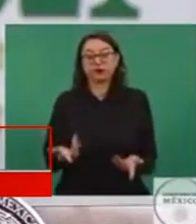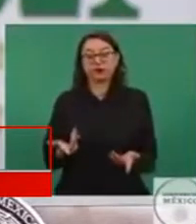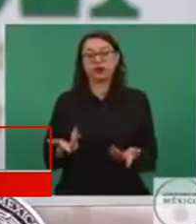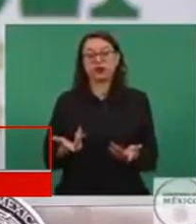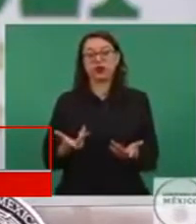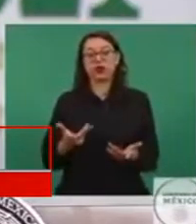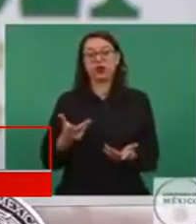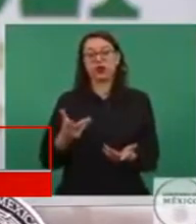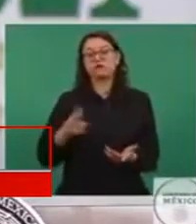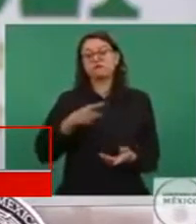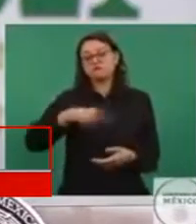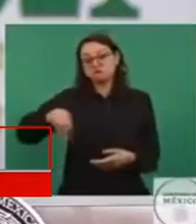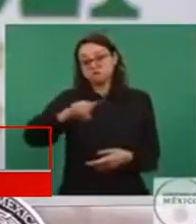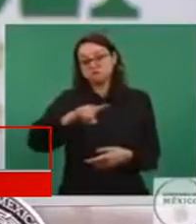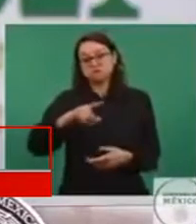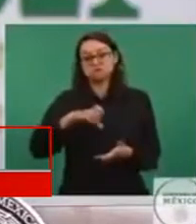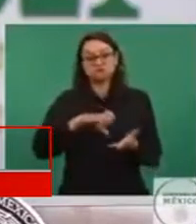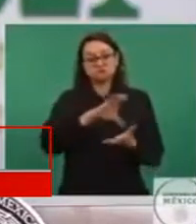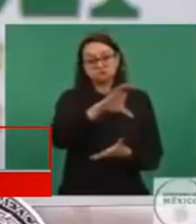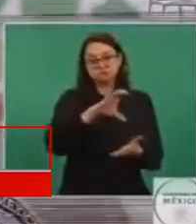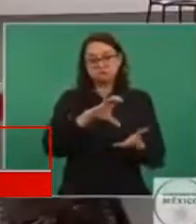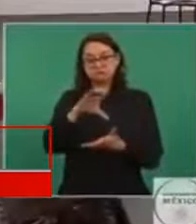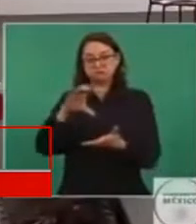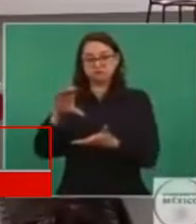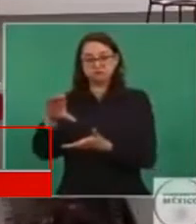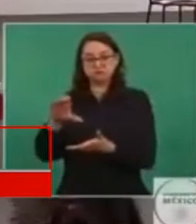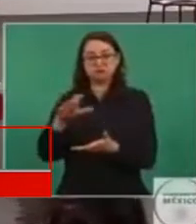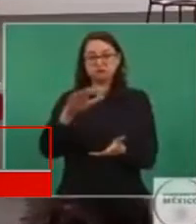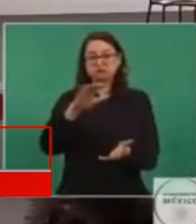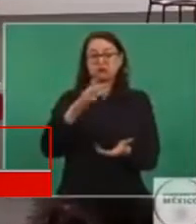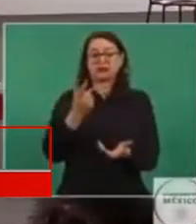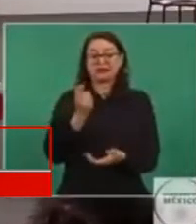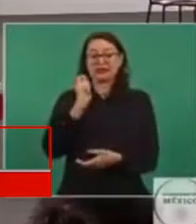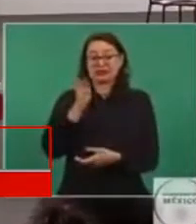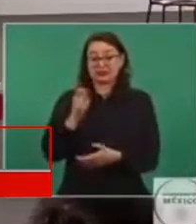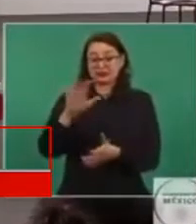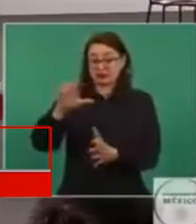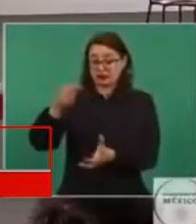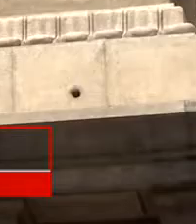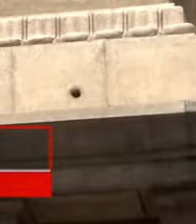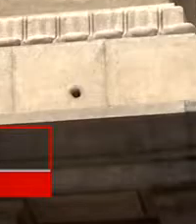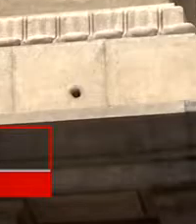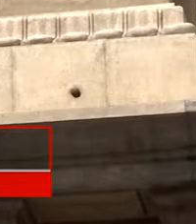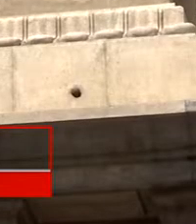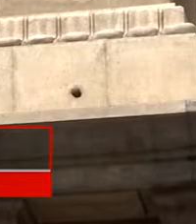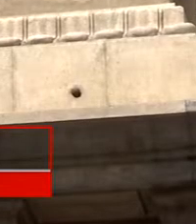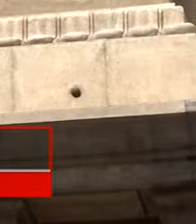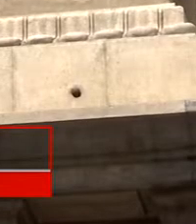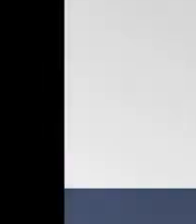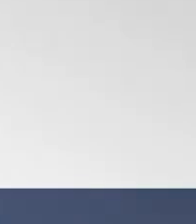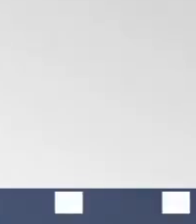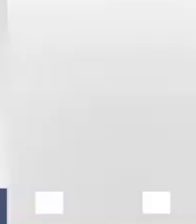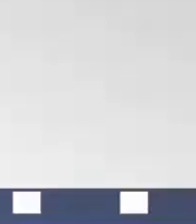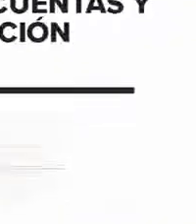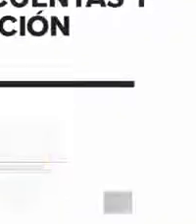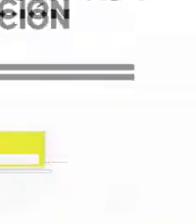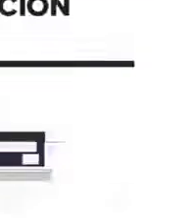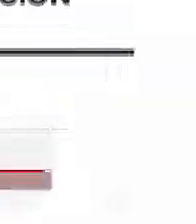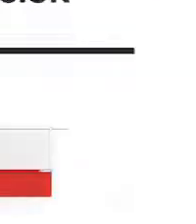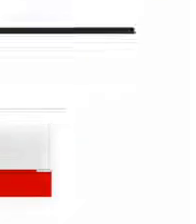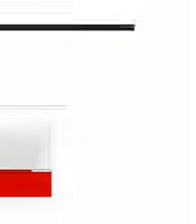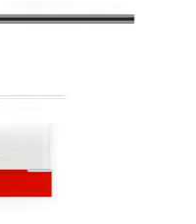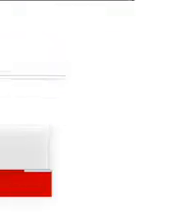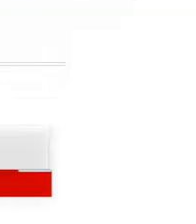Rodríguez Ceja como integrante de la Junta de Gobierno del Banco de México, que oficialmente envió el presidente.